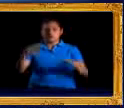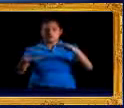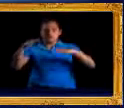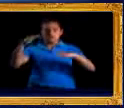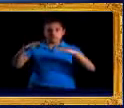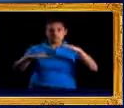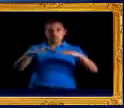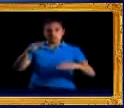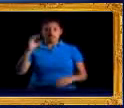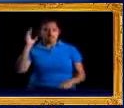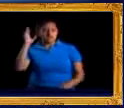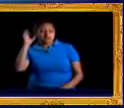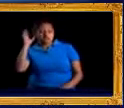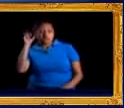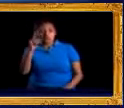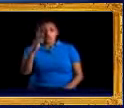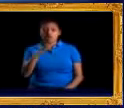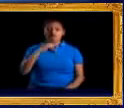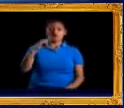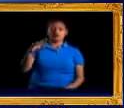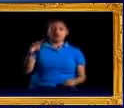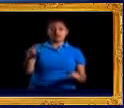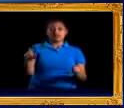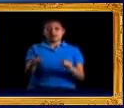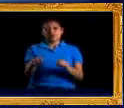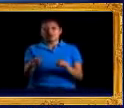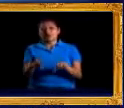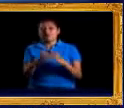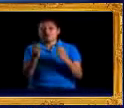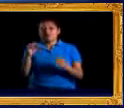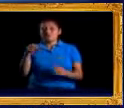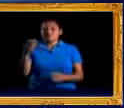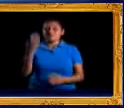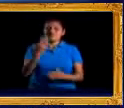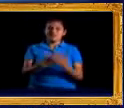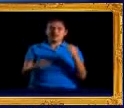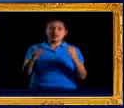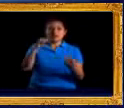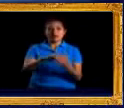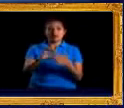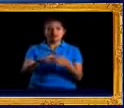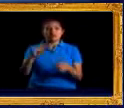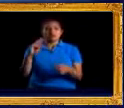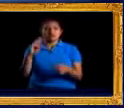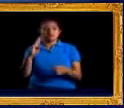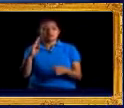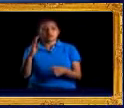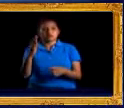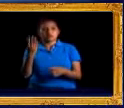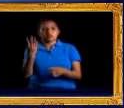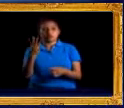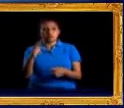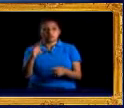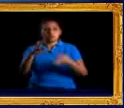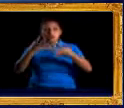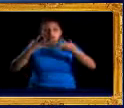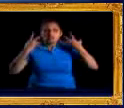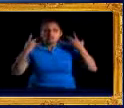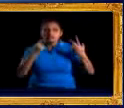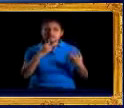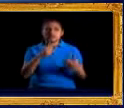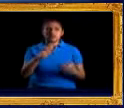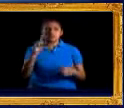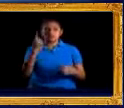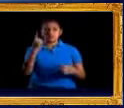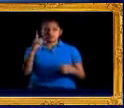Y oí una voz como si fuera en medio de las cuatro criaturas vivientes decir: un litro de trigo por